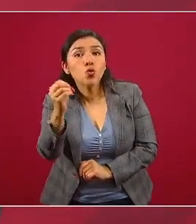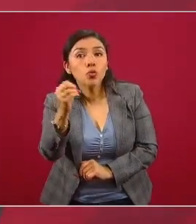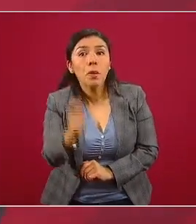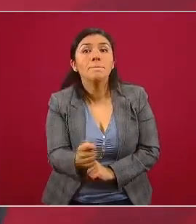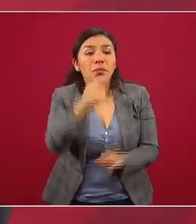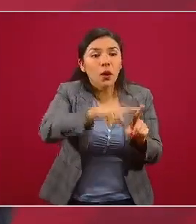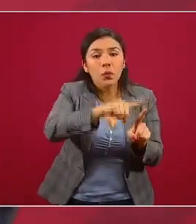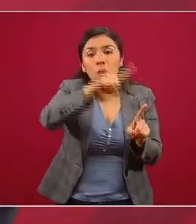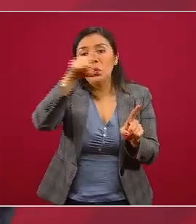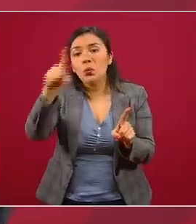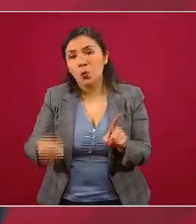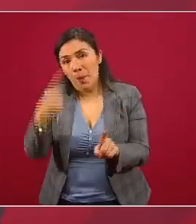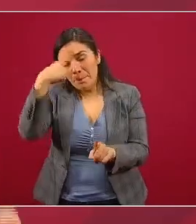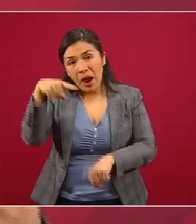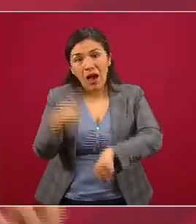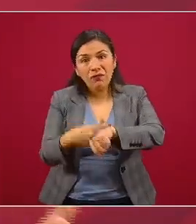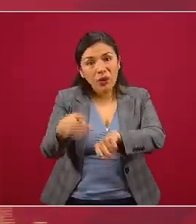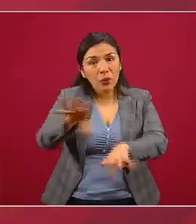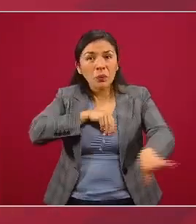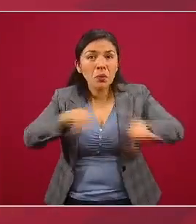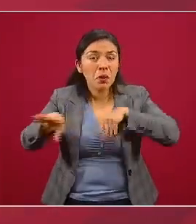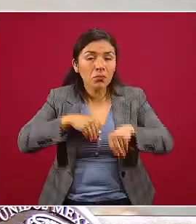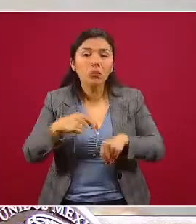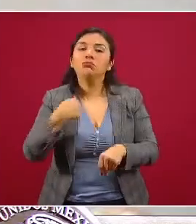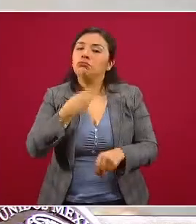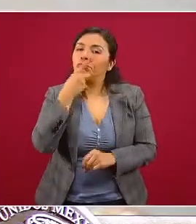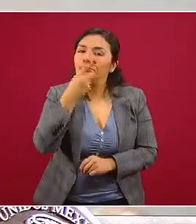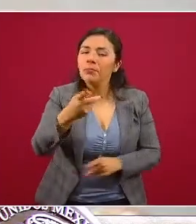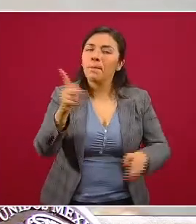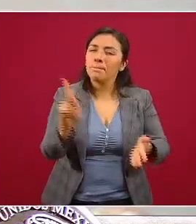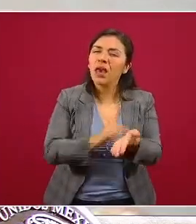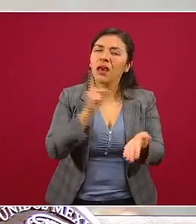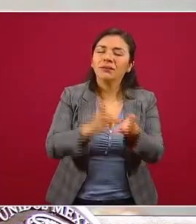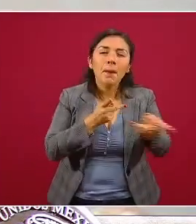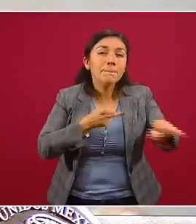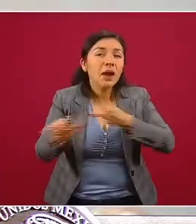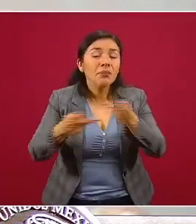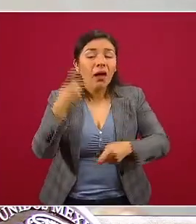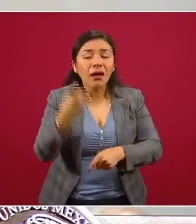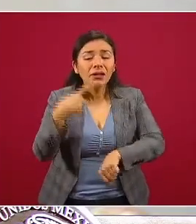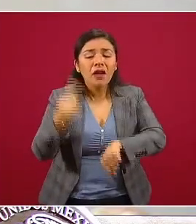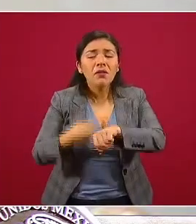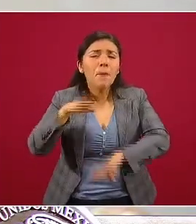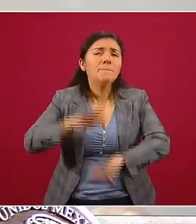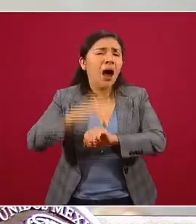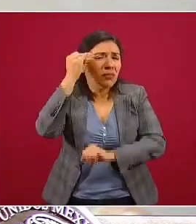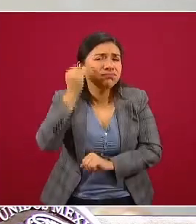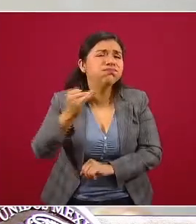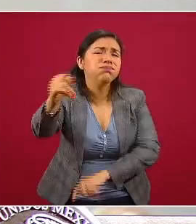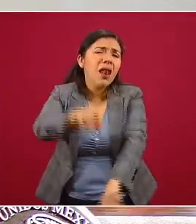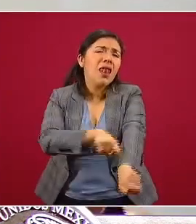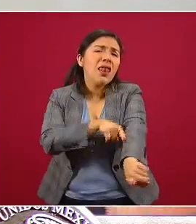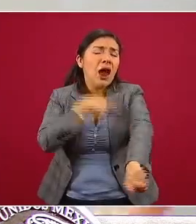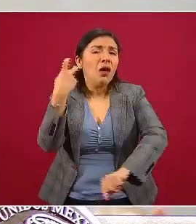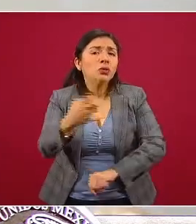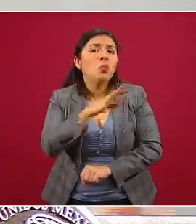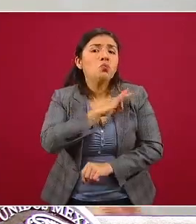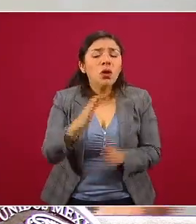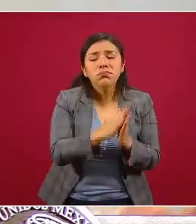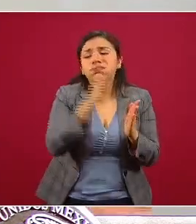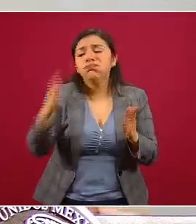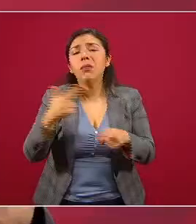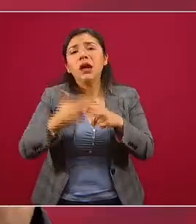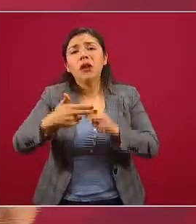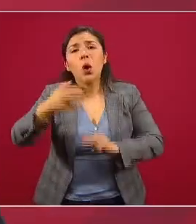de la epidemia. Hemos dicho una y otra vez, preparémonos para una epidemia larga, porque en ese sentido es muy probable que se extienda hasta